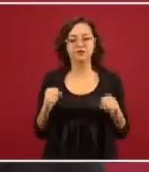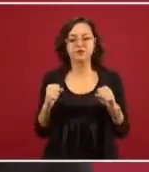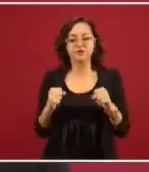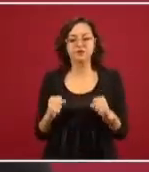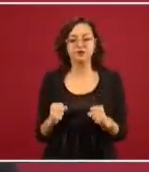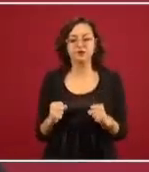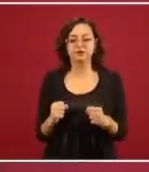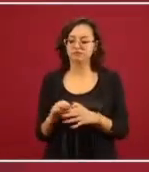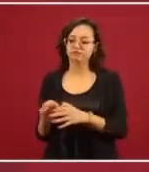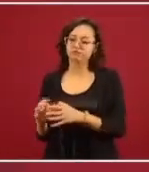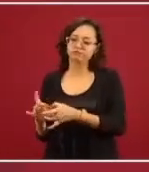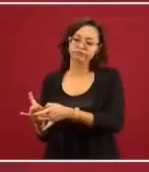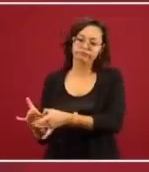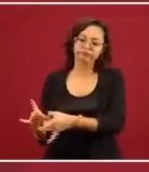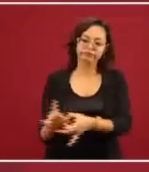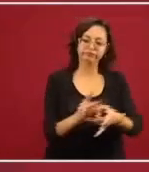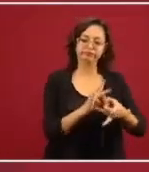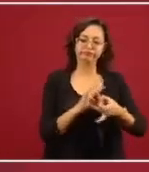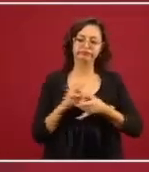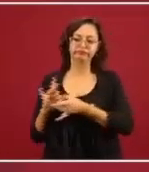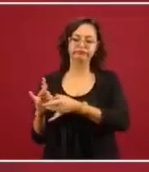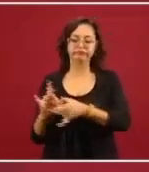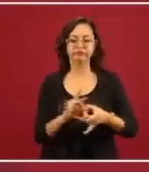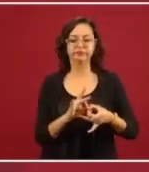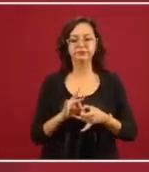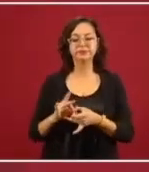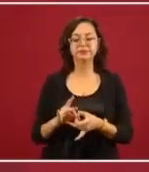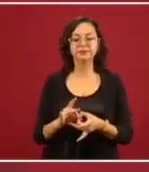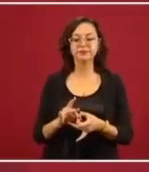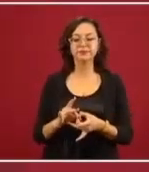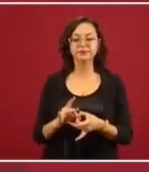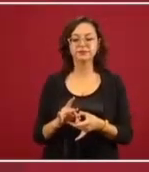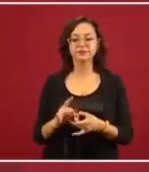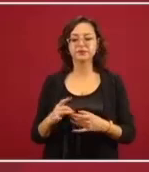cohesionarnos, unirnos mucho